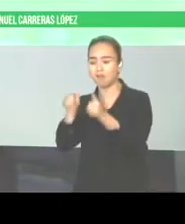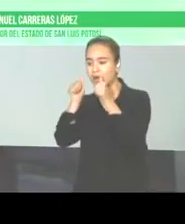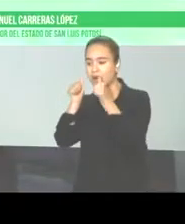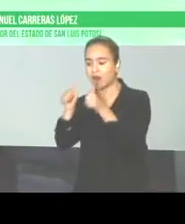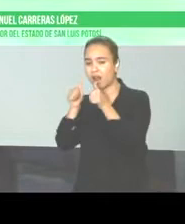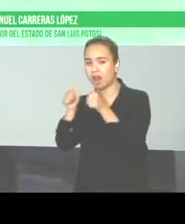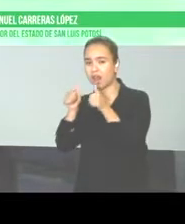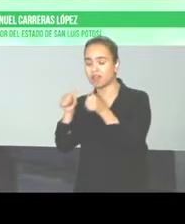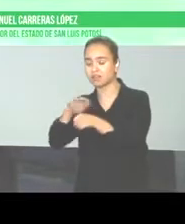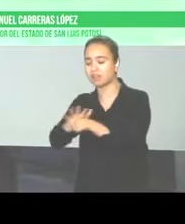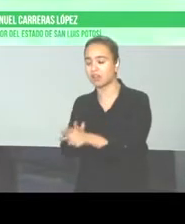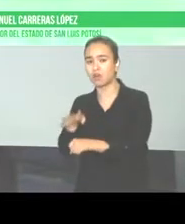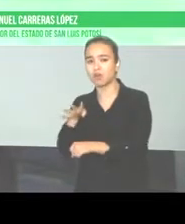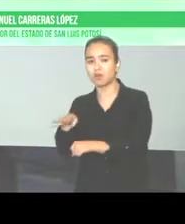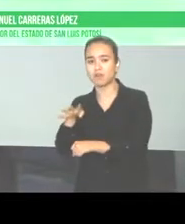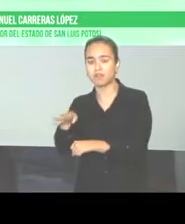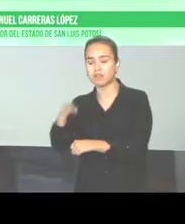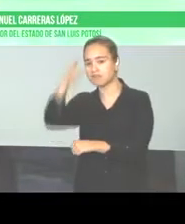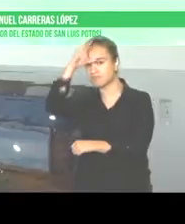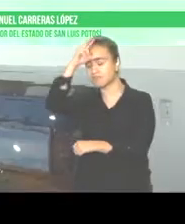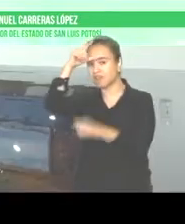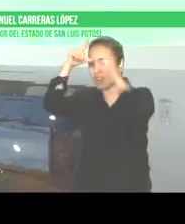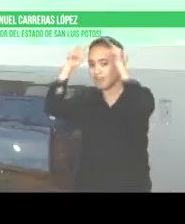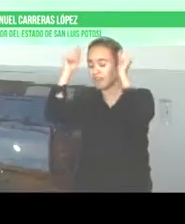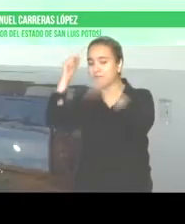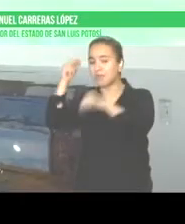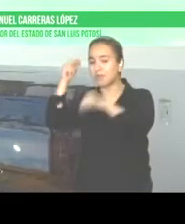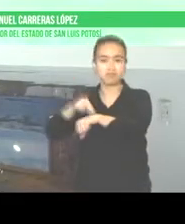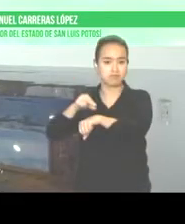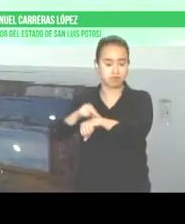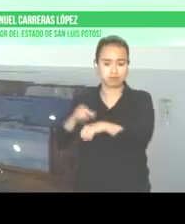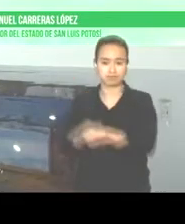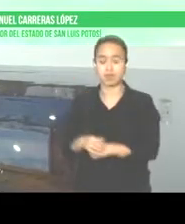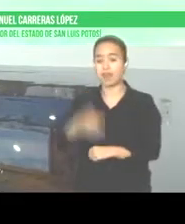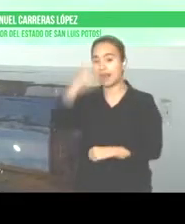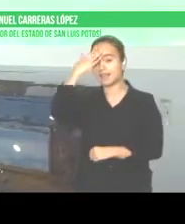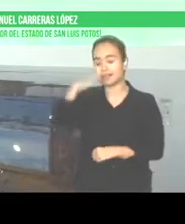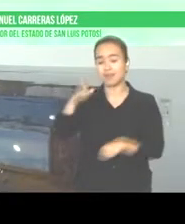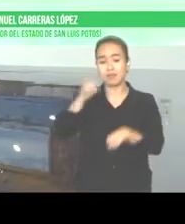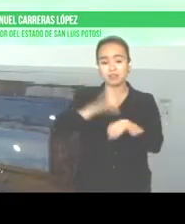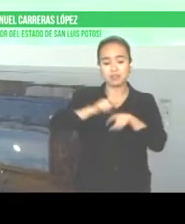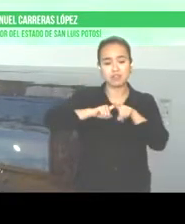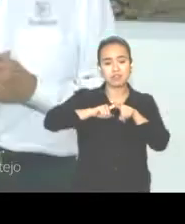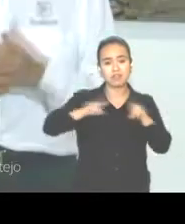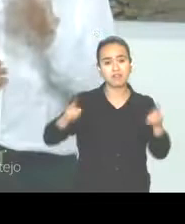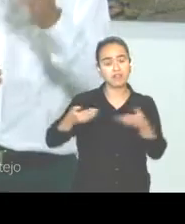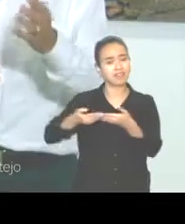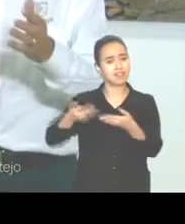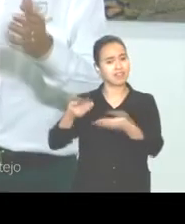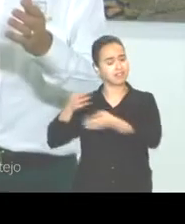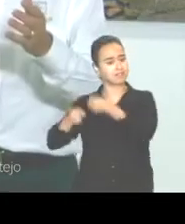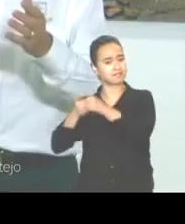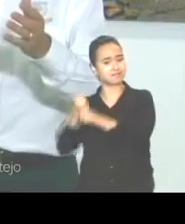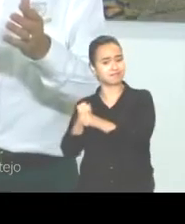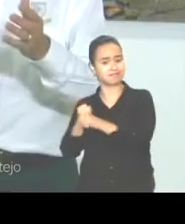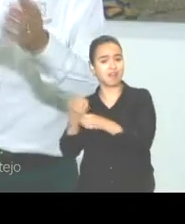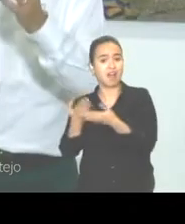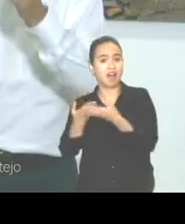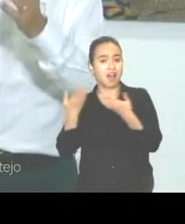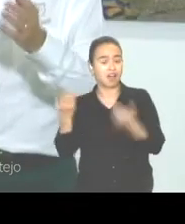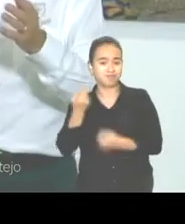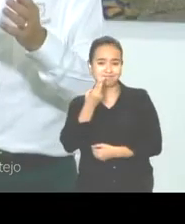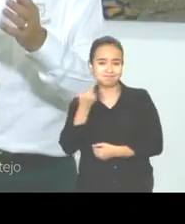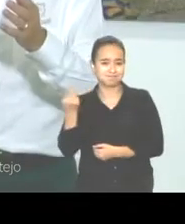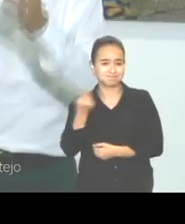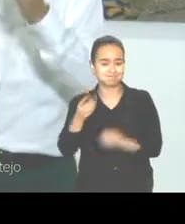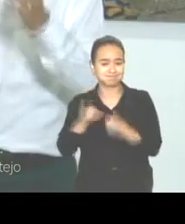de atención sanitaria del COVID-19. Sabemos que este día será diferente a otros años, porque la sana distancia